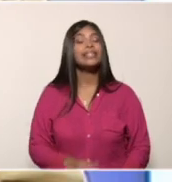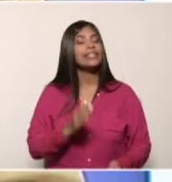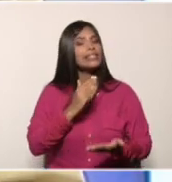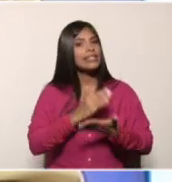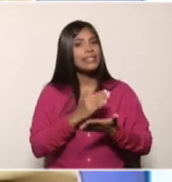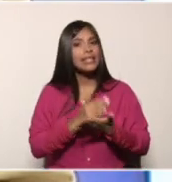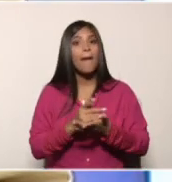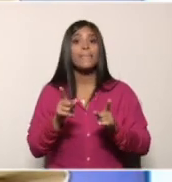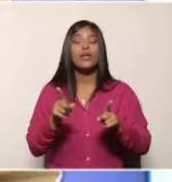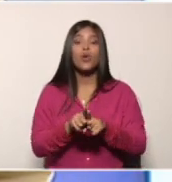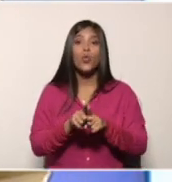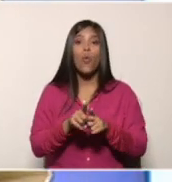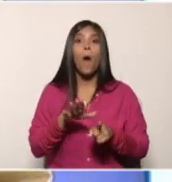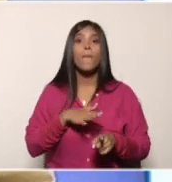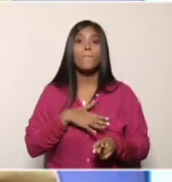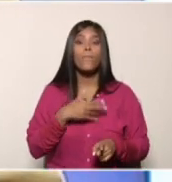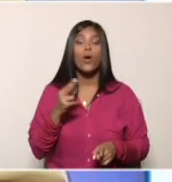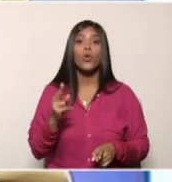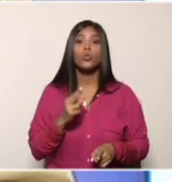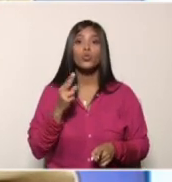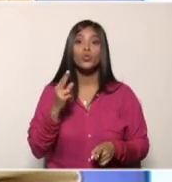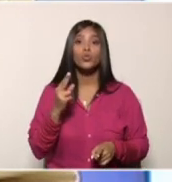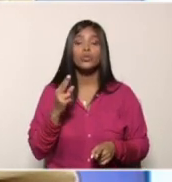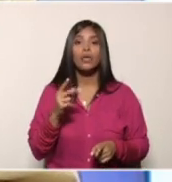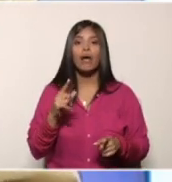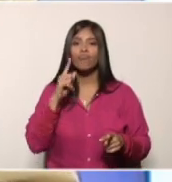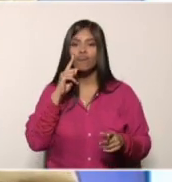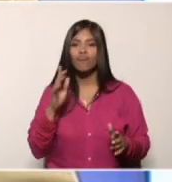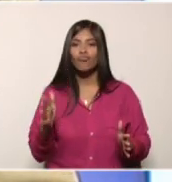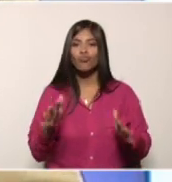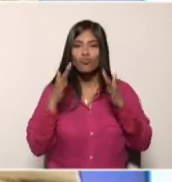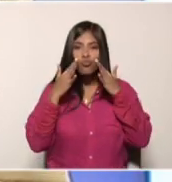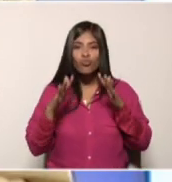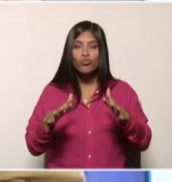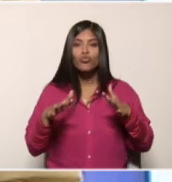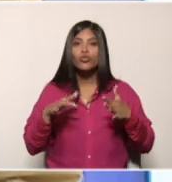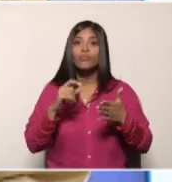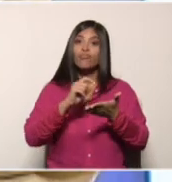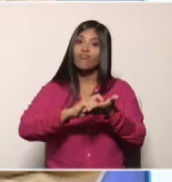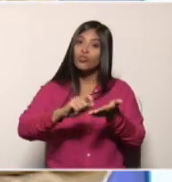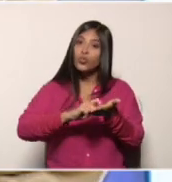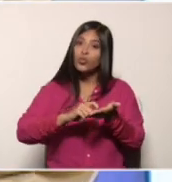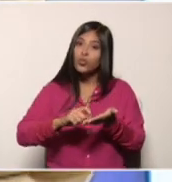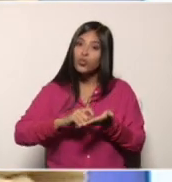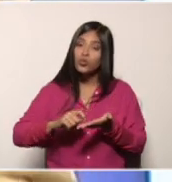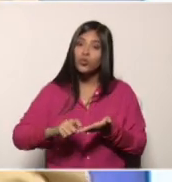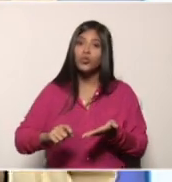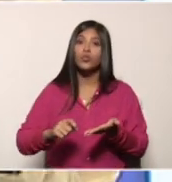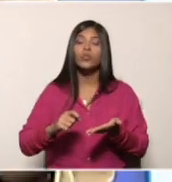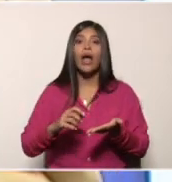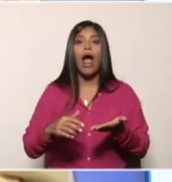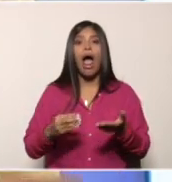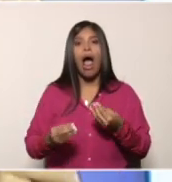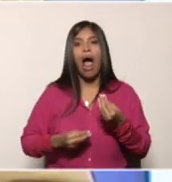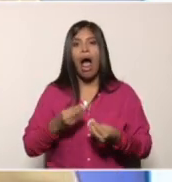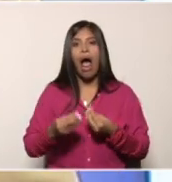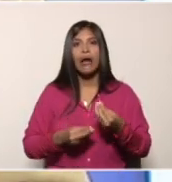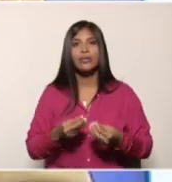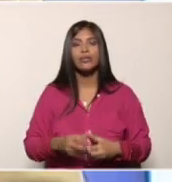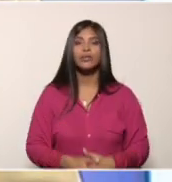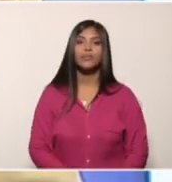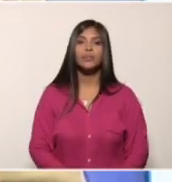también podemos utilizar antónimos para realzar los escritos que estamos realizando o en el